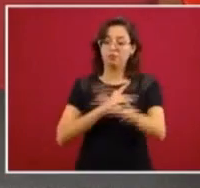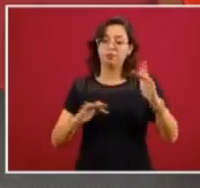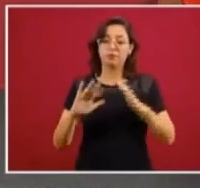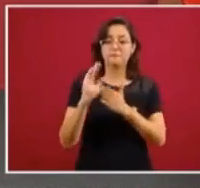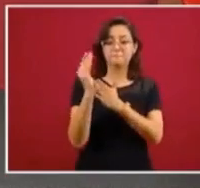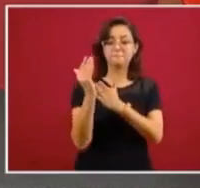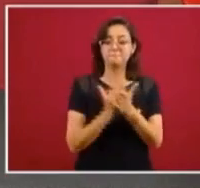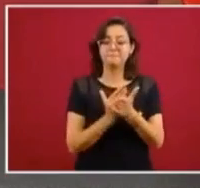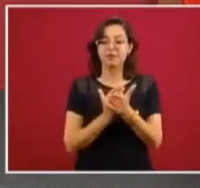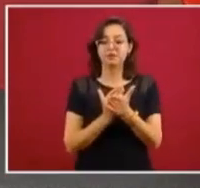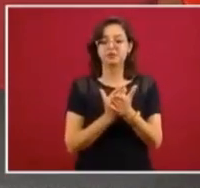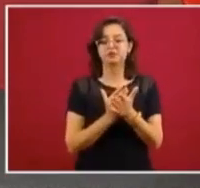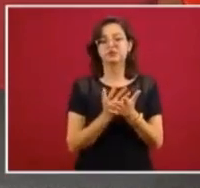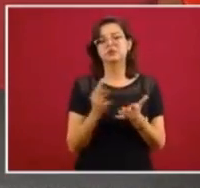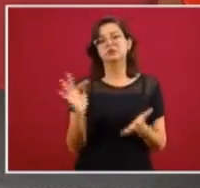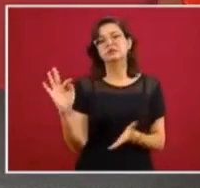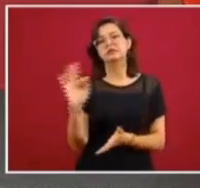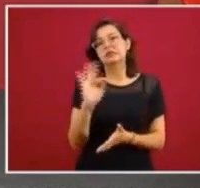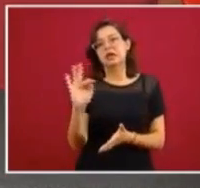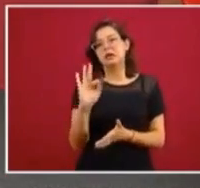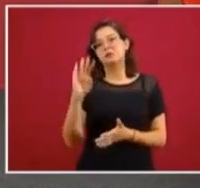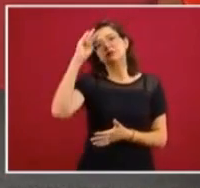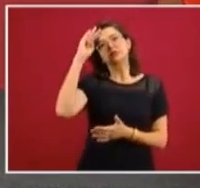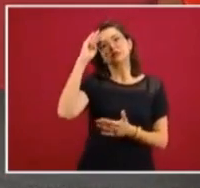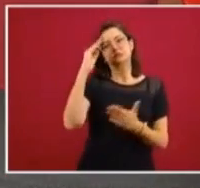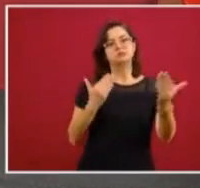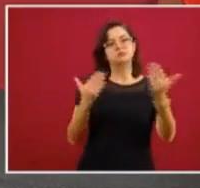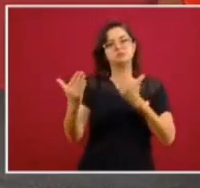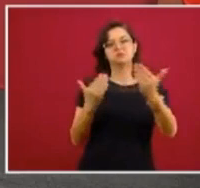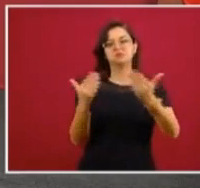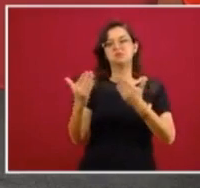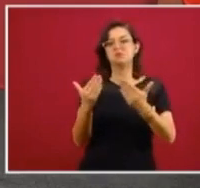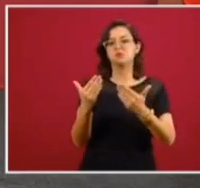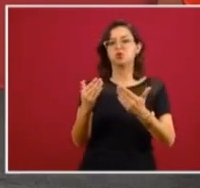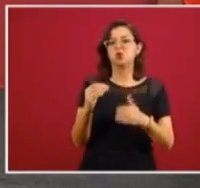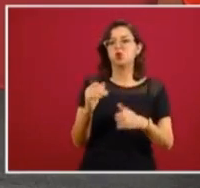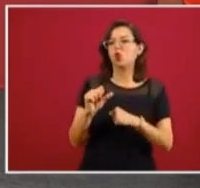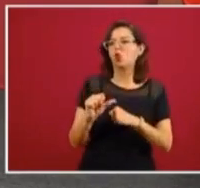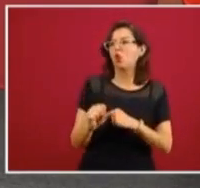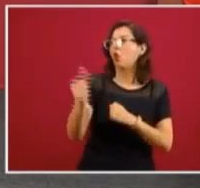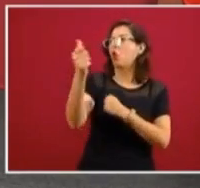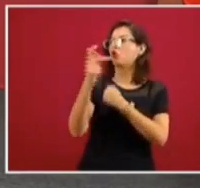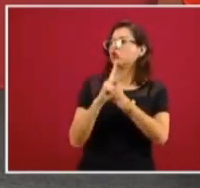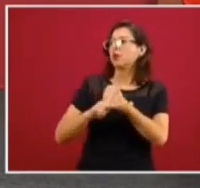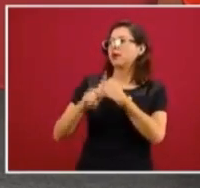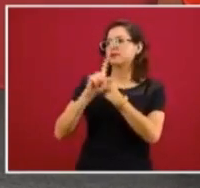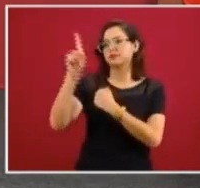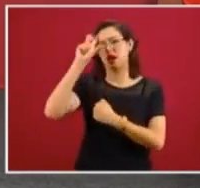por analogía o por comparación con algunas medidas que se tomaron en los países